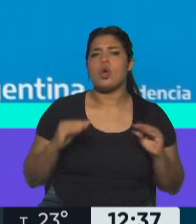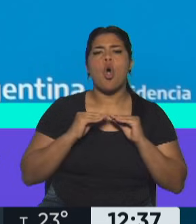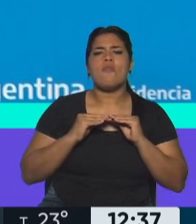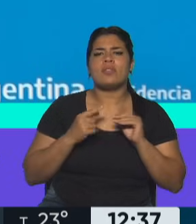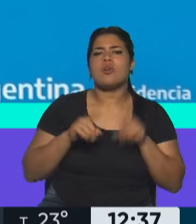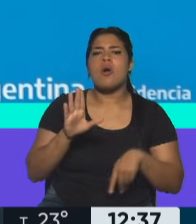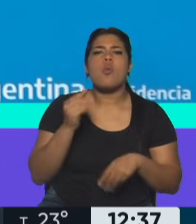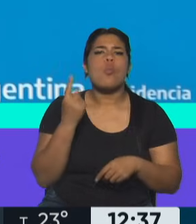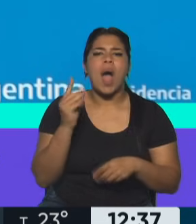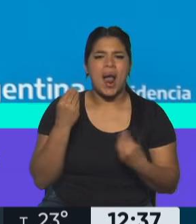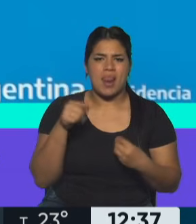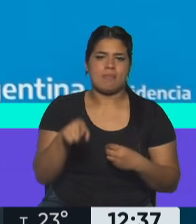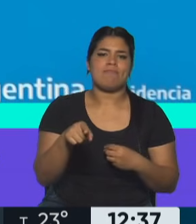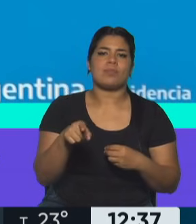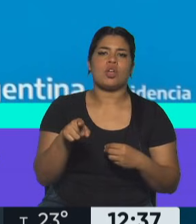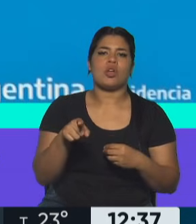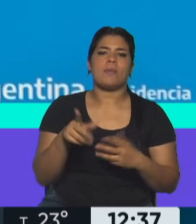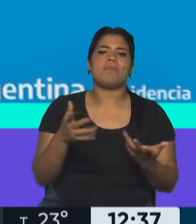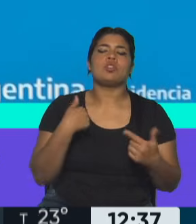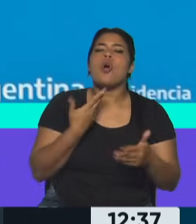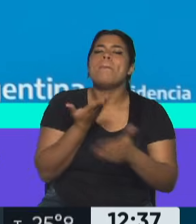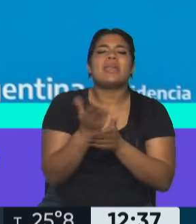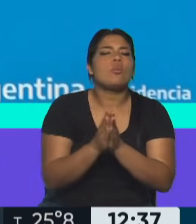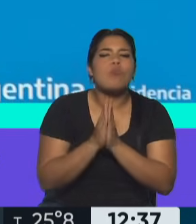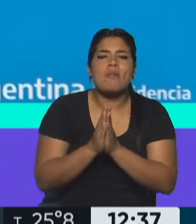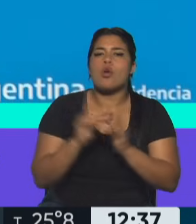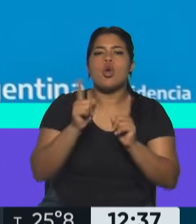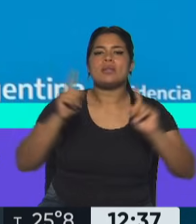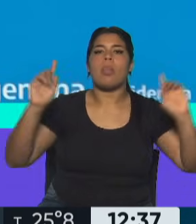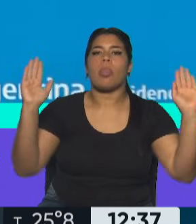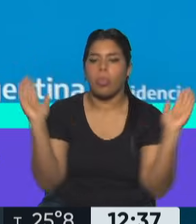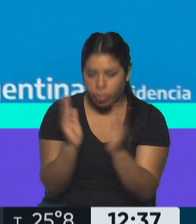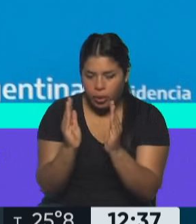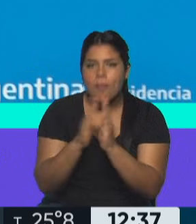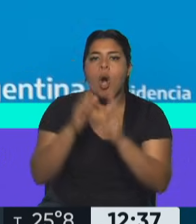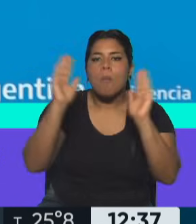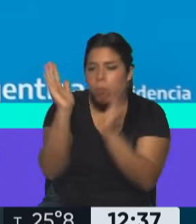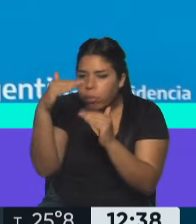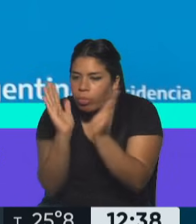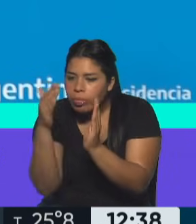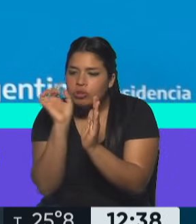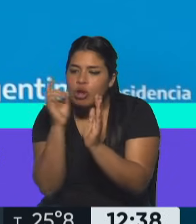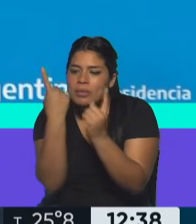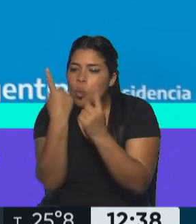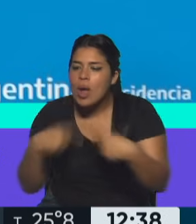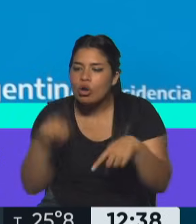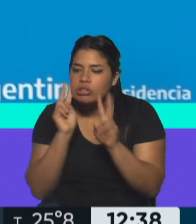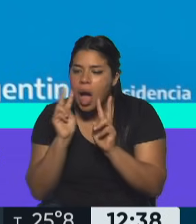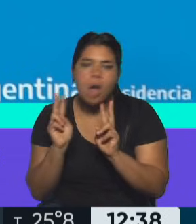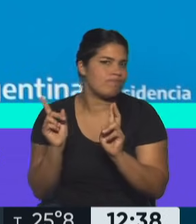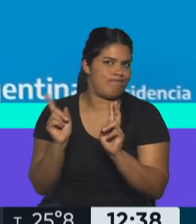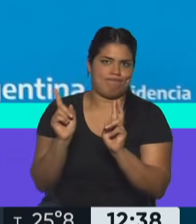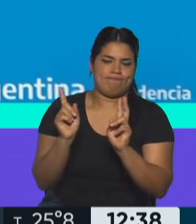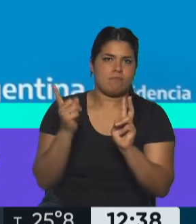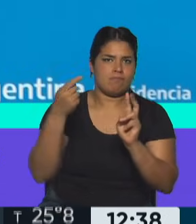en conflicto es algo mucho más, lo que le pido es no lo achiquemos a eso, porque sería achicarlo demasiado. Hay otra cantidad de situaciones que